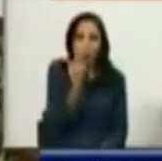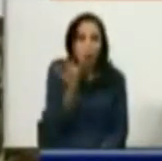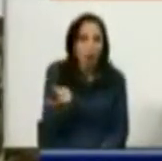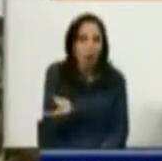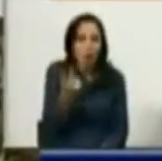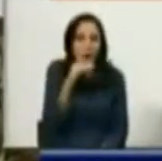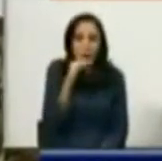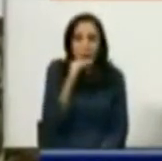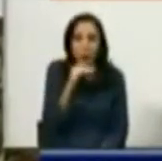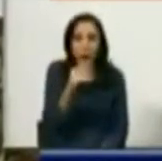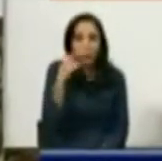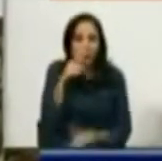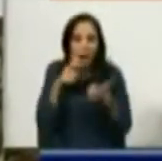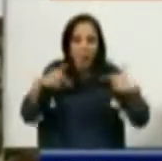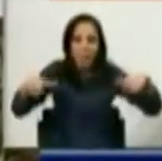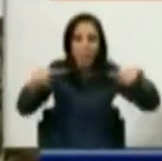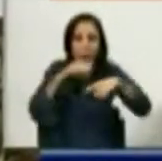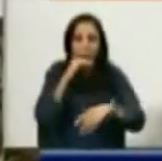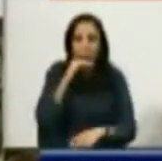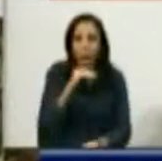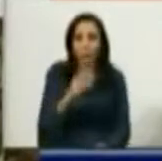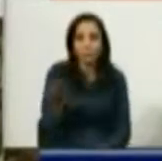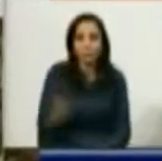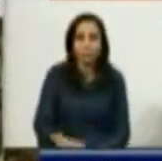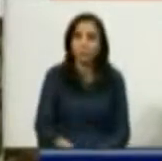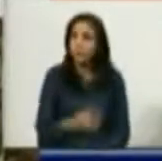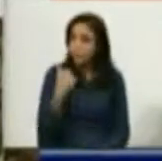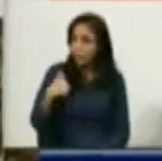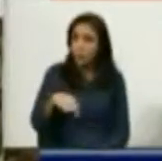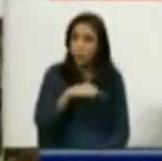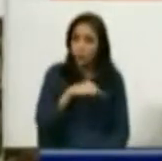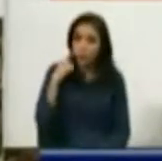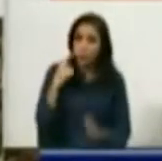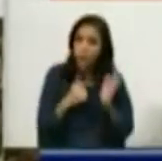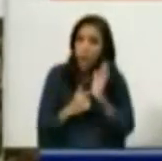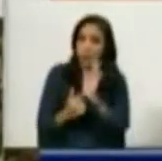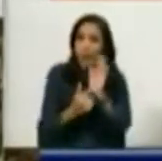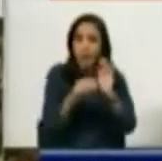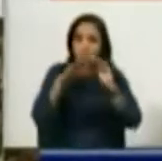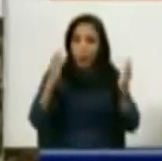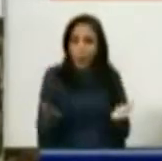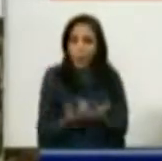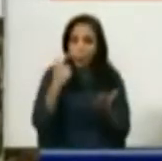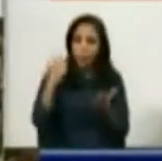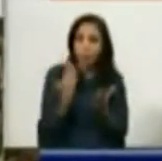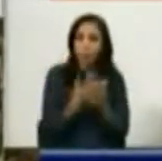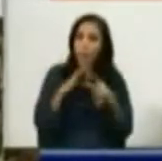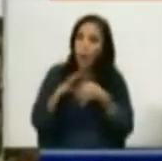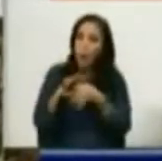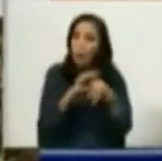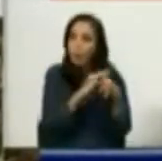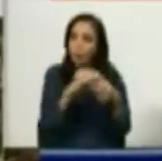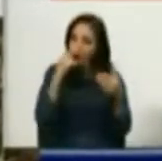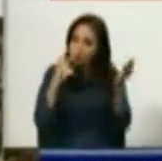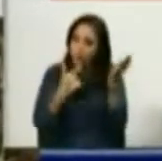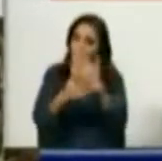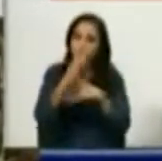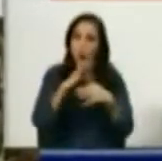el comandante Hugo Chávez Entonces nosotros somos ejemplo para el mundo mantengámonos Unidos